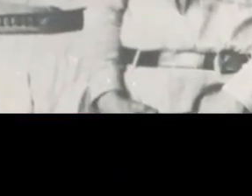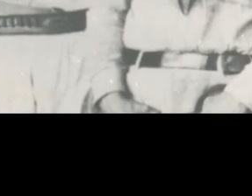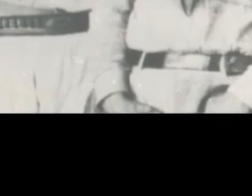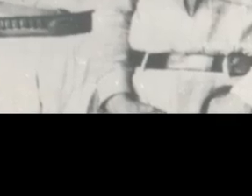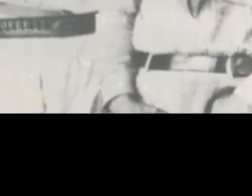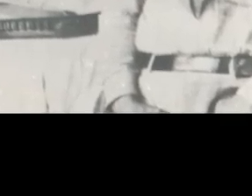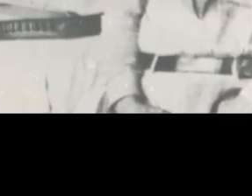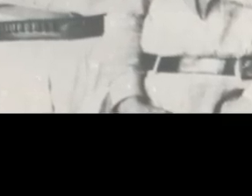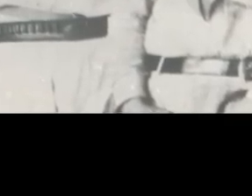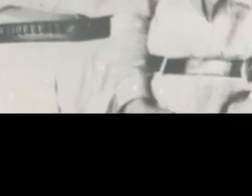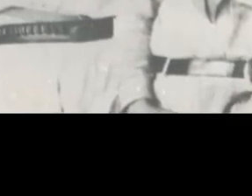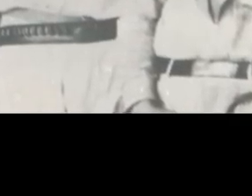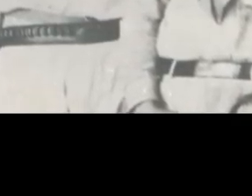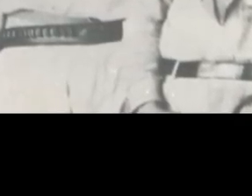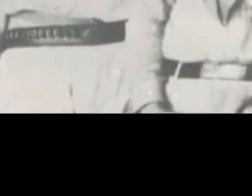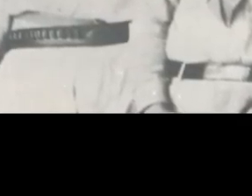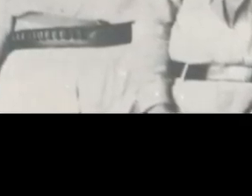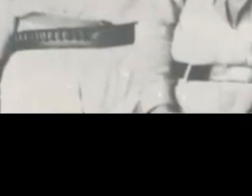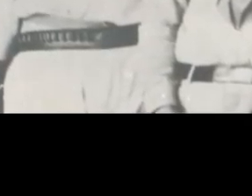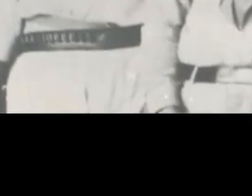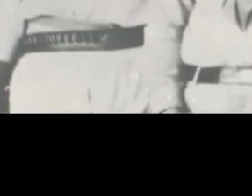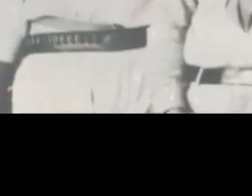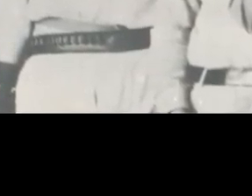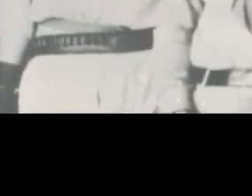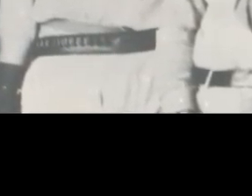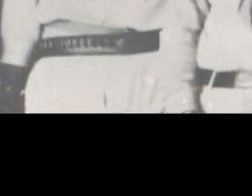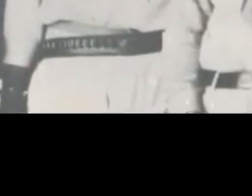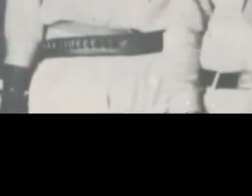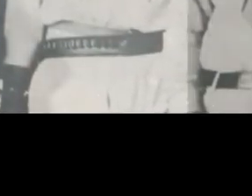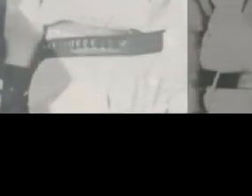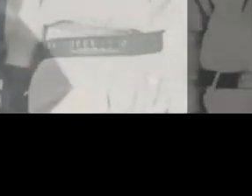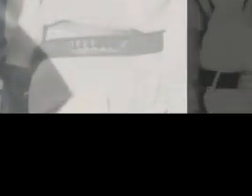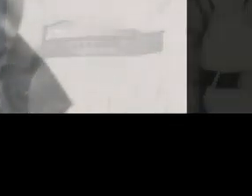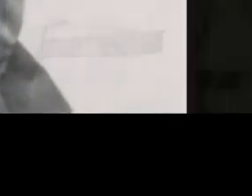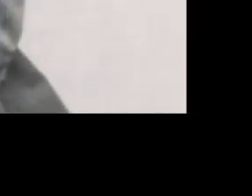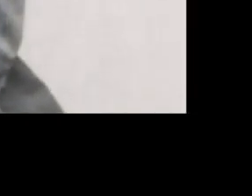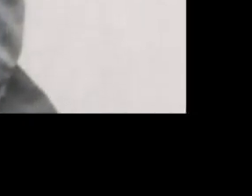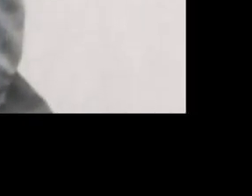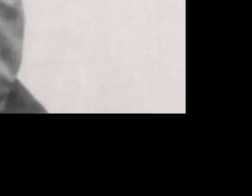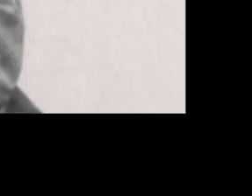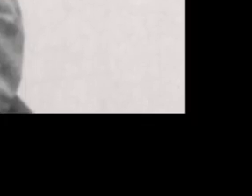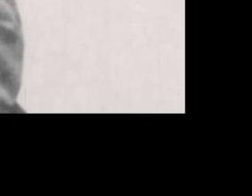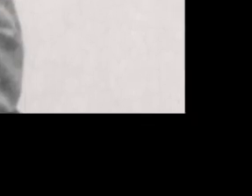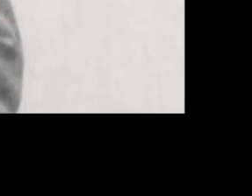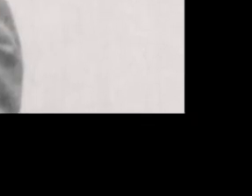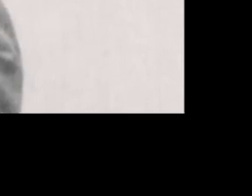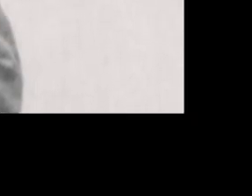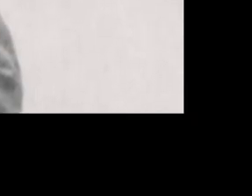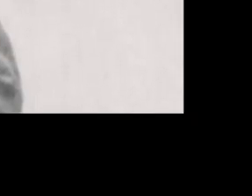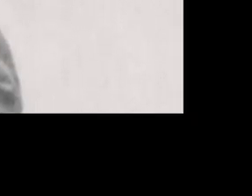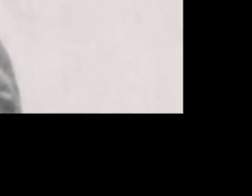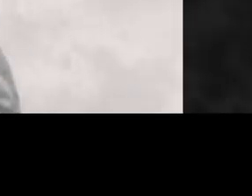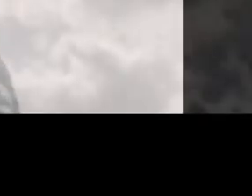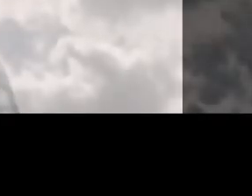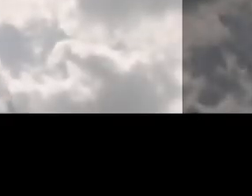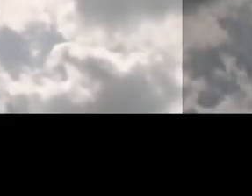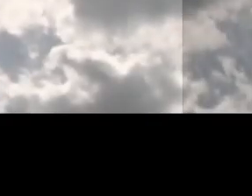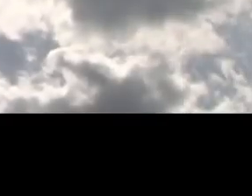Mayor en Managua, por el general Somoza García, con la complicidad de la Embajada de los Estados